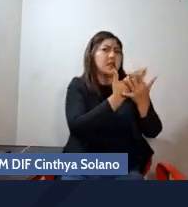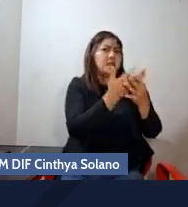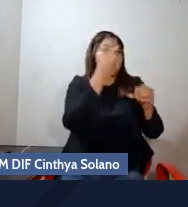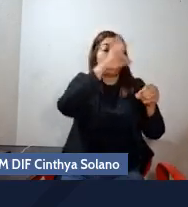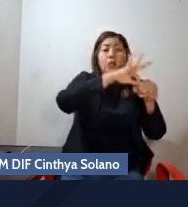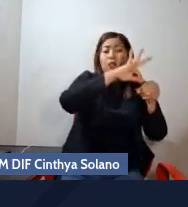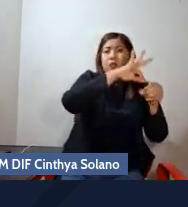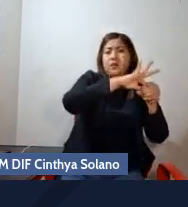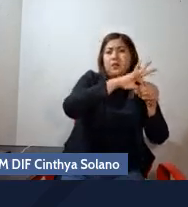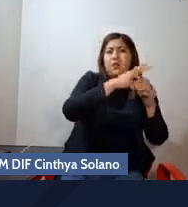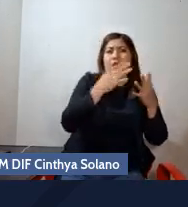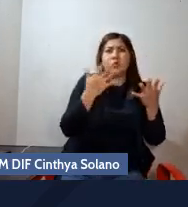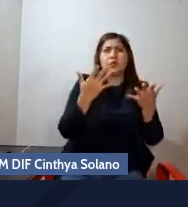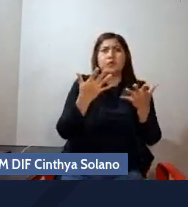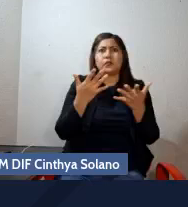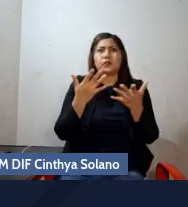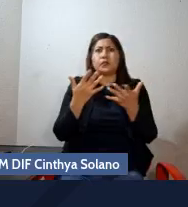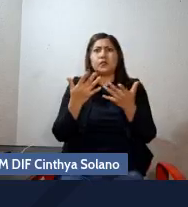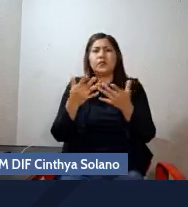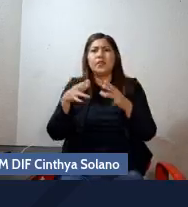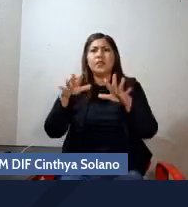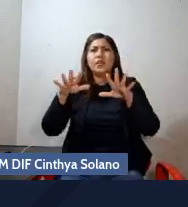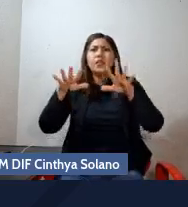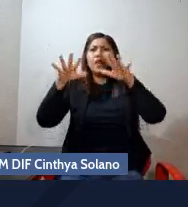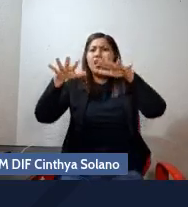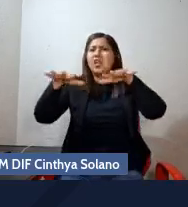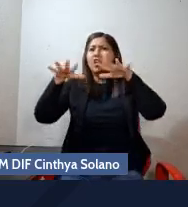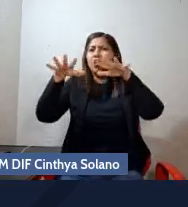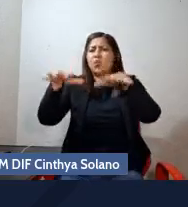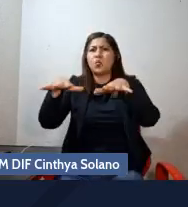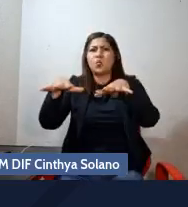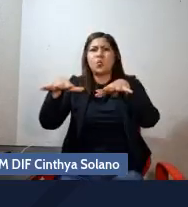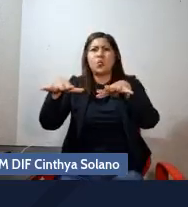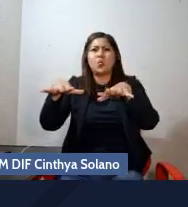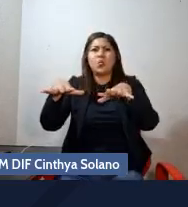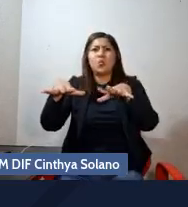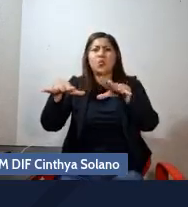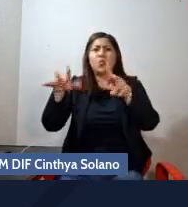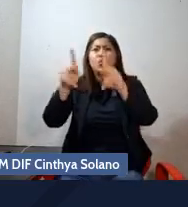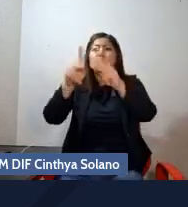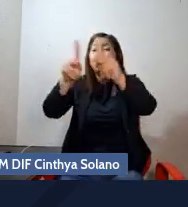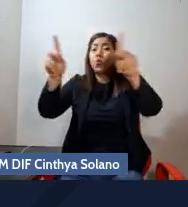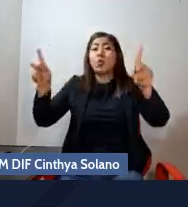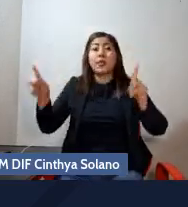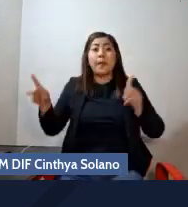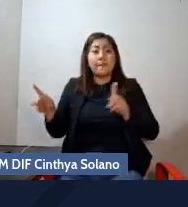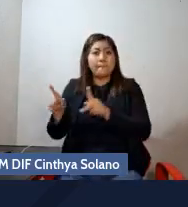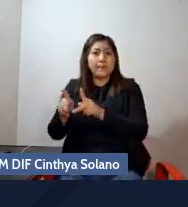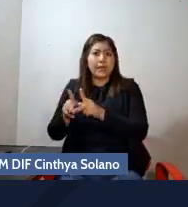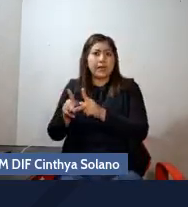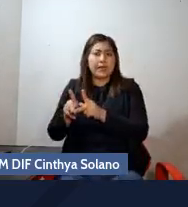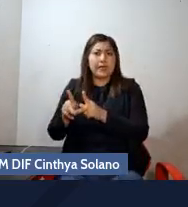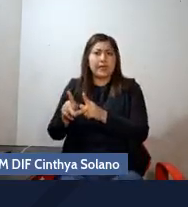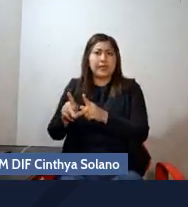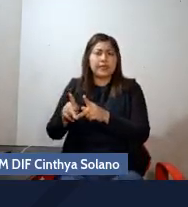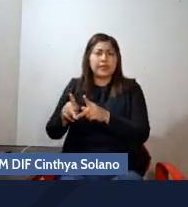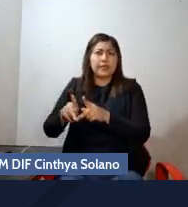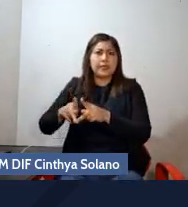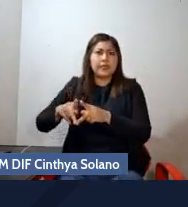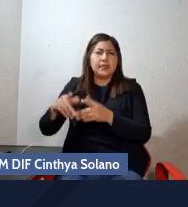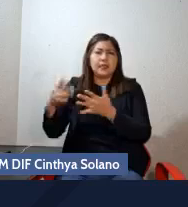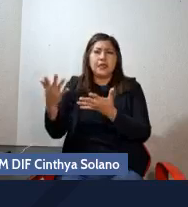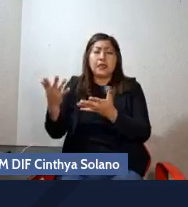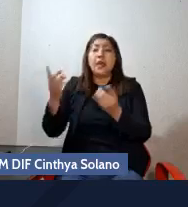un evento, fue en una plaza o en una oficina pública en donde se dieron los hechos. Hay ocasiones en las que